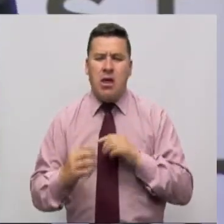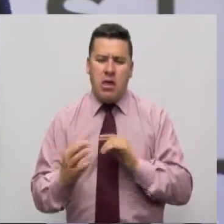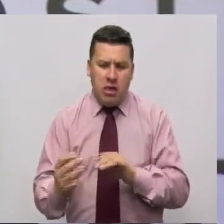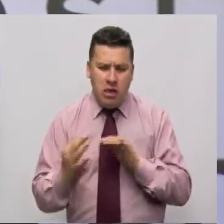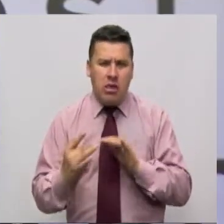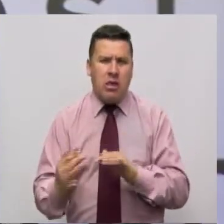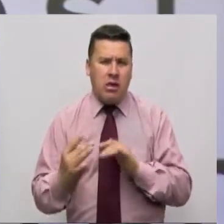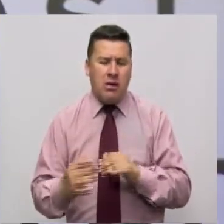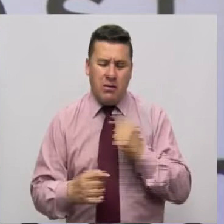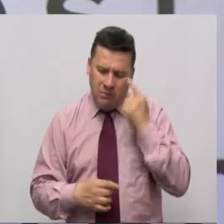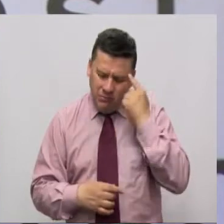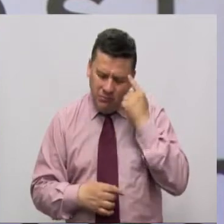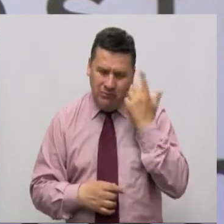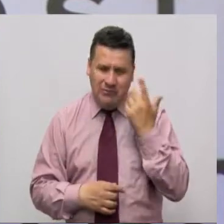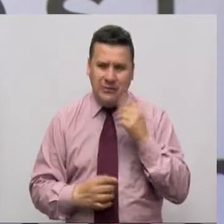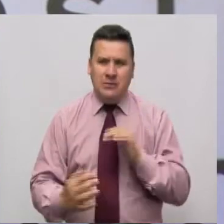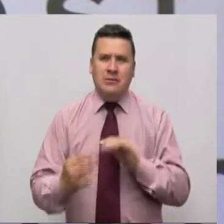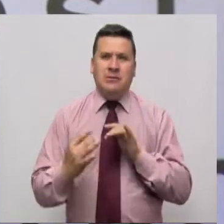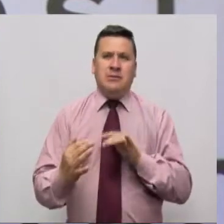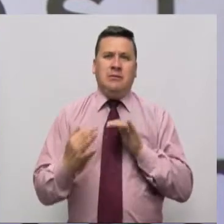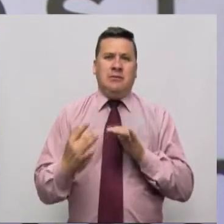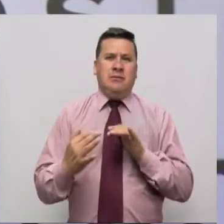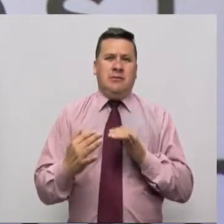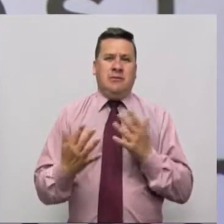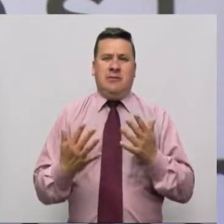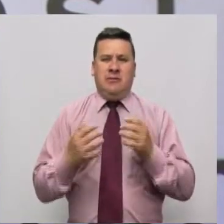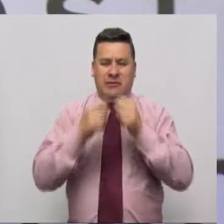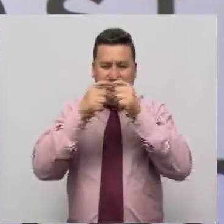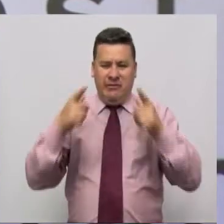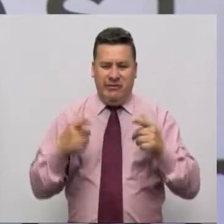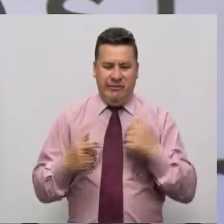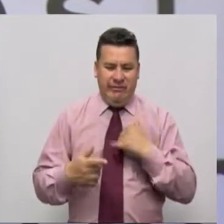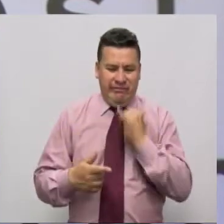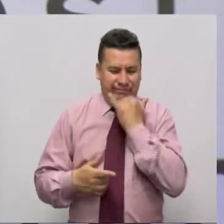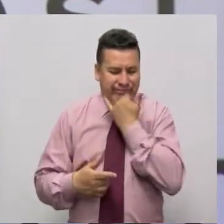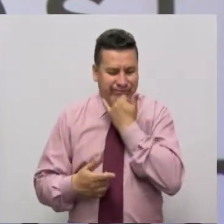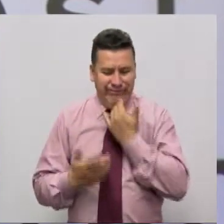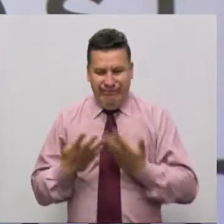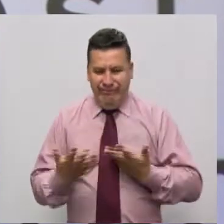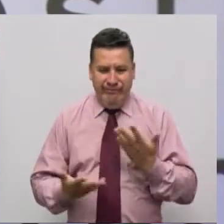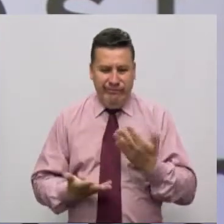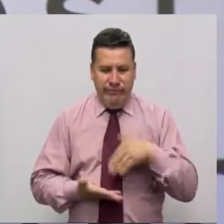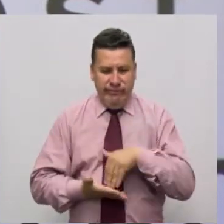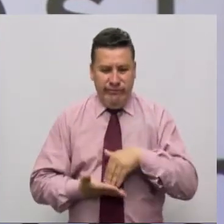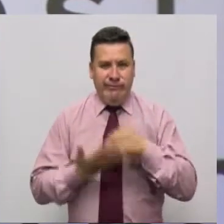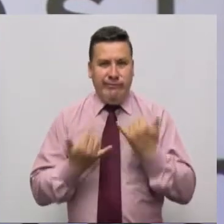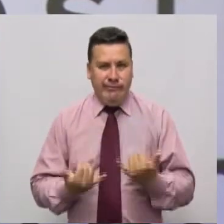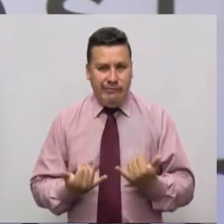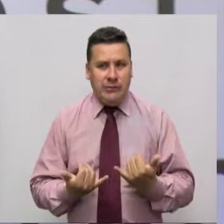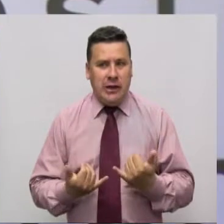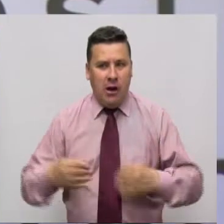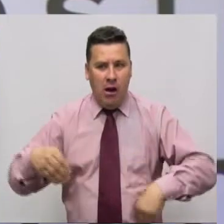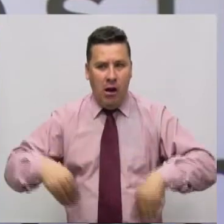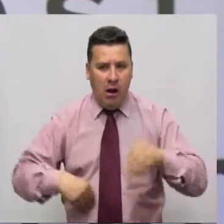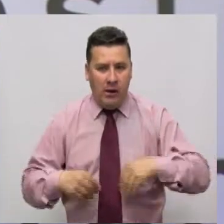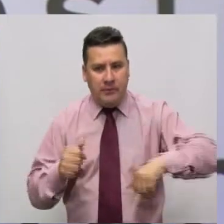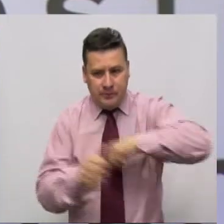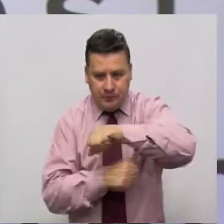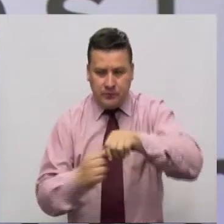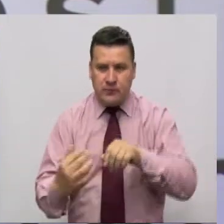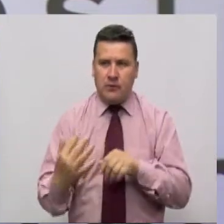nos tuvo en algún momento al borde de ser un Estado fallido, la corrupción ahora